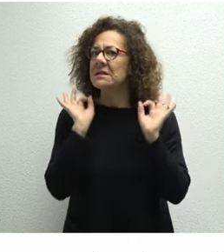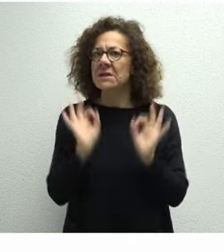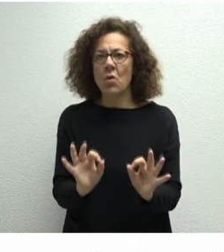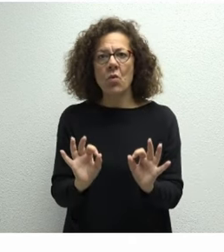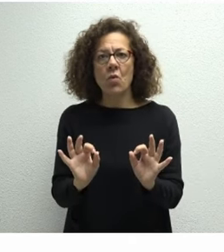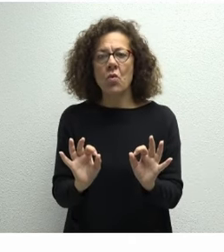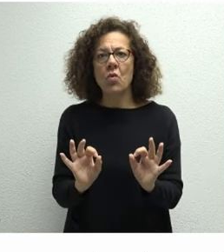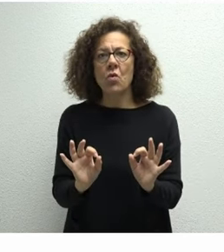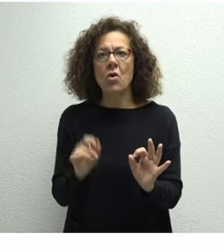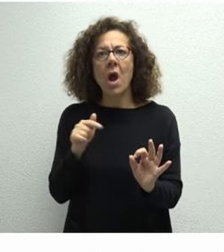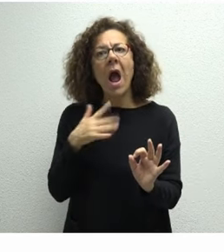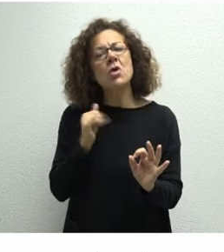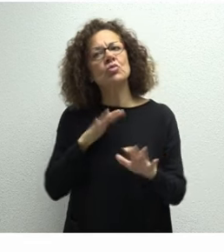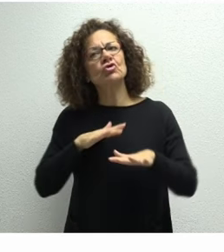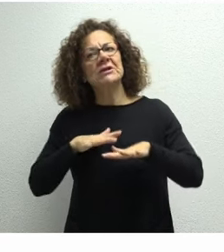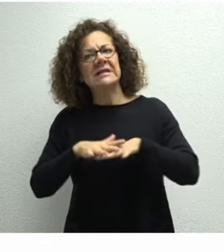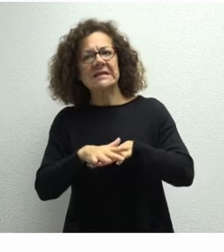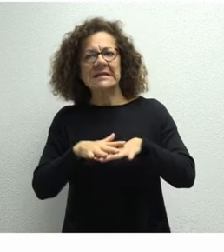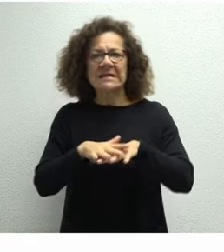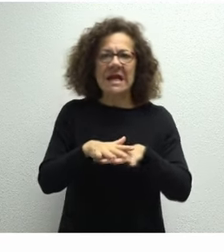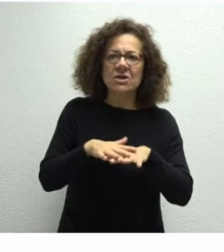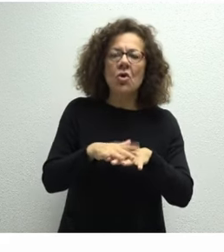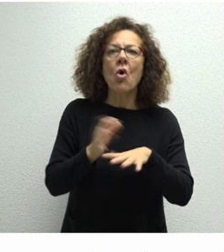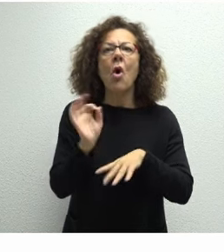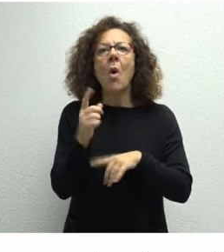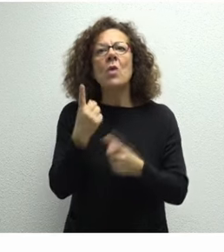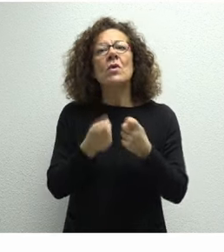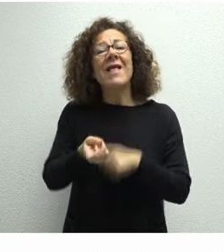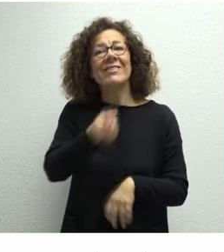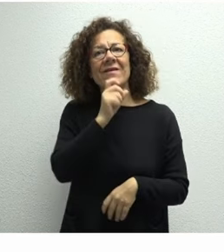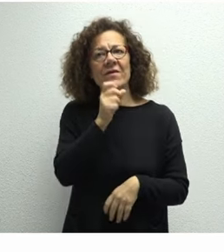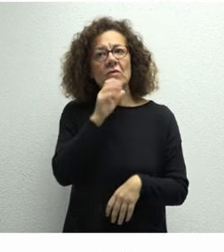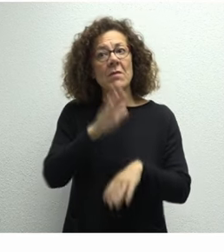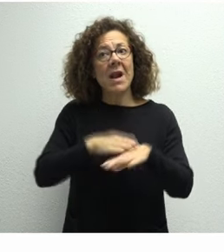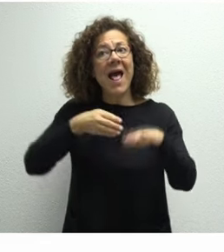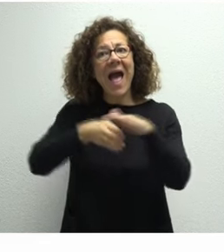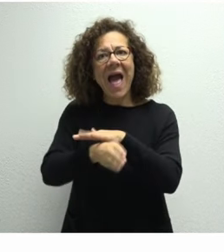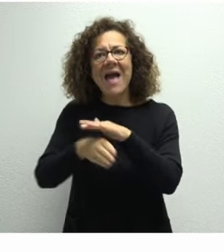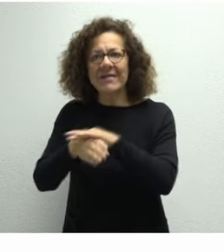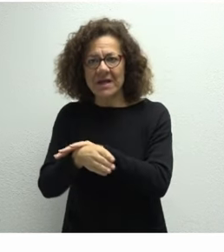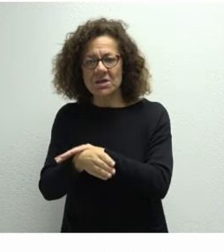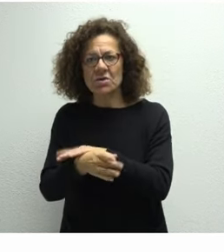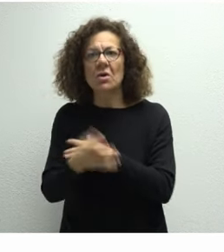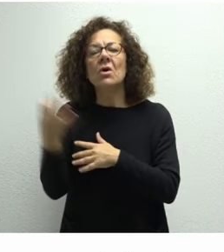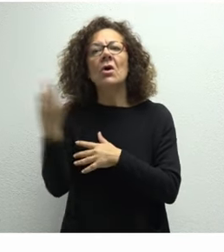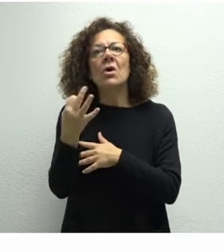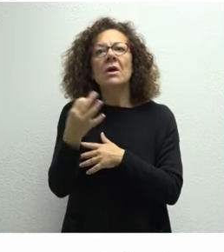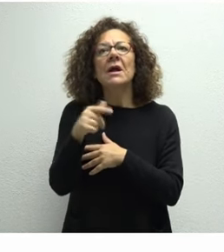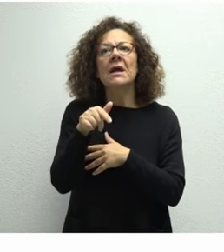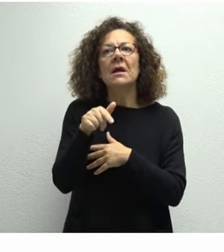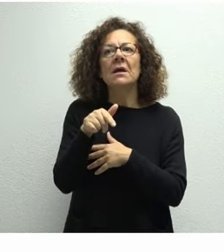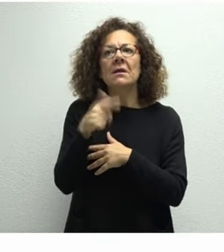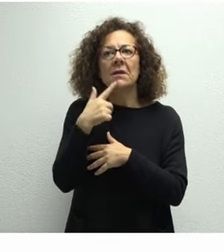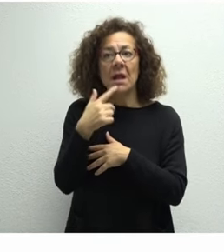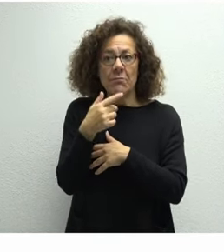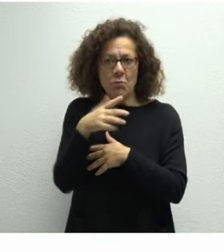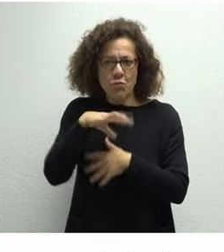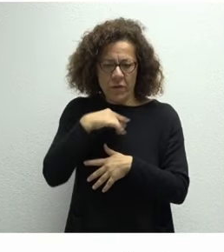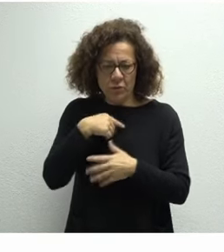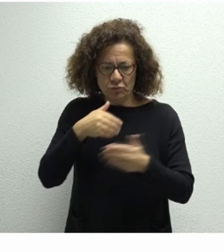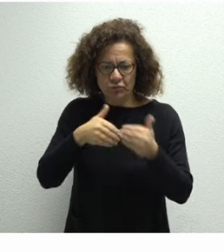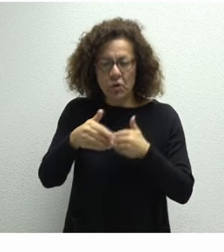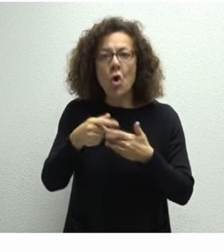Pues algún sesgo Ah o alguna dificultad para tener acceso a los mismos no que se va que estamos en vías de corregir no